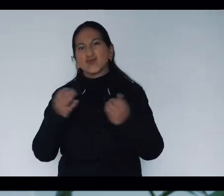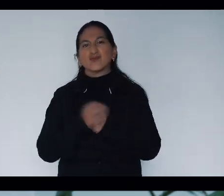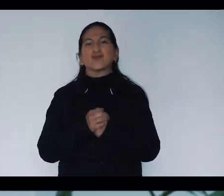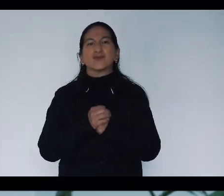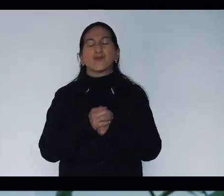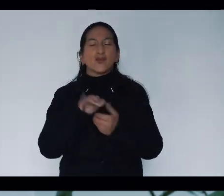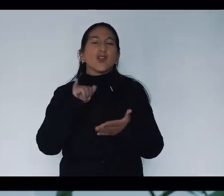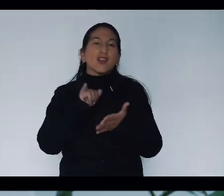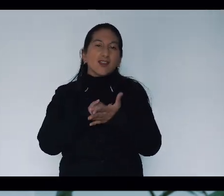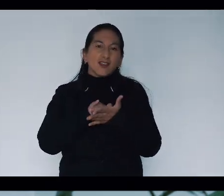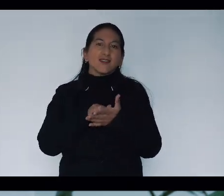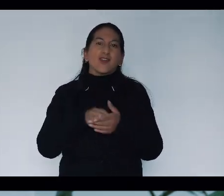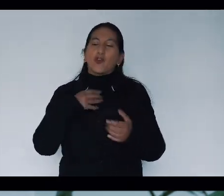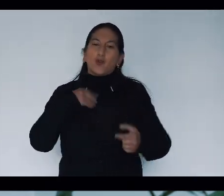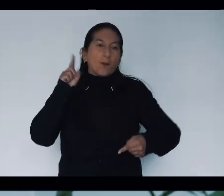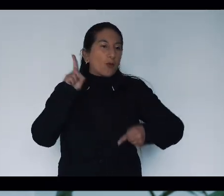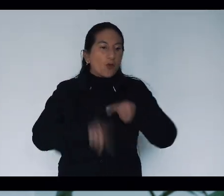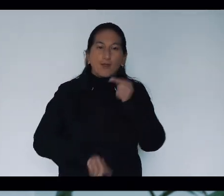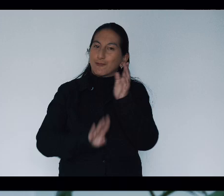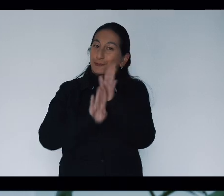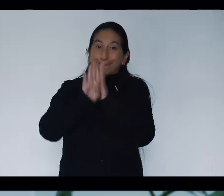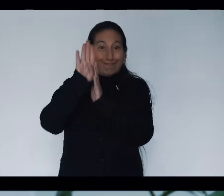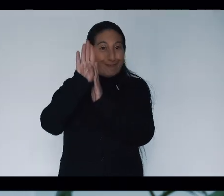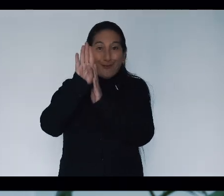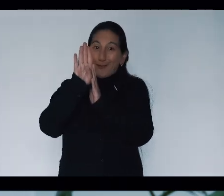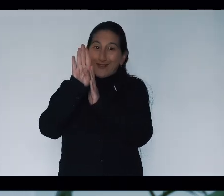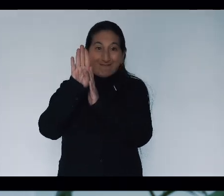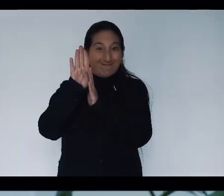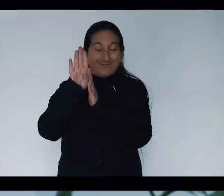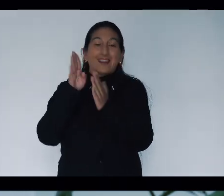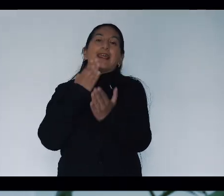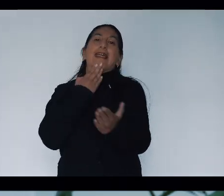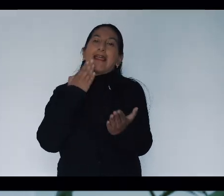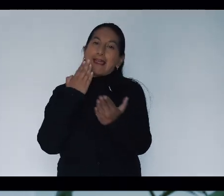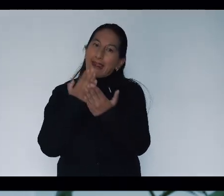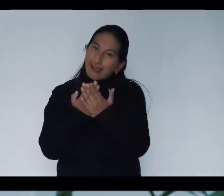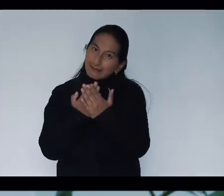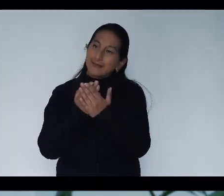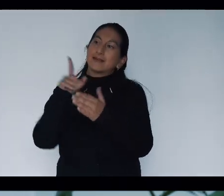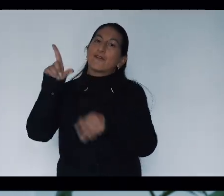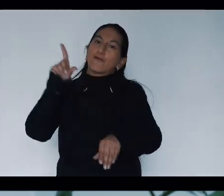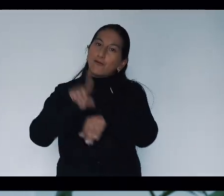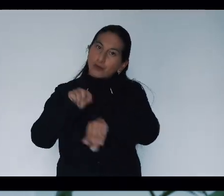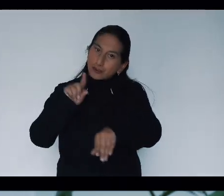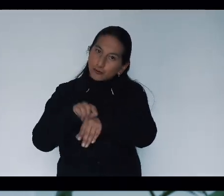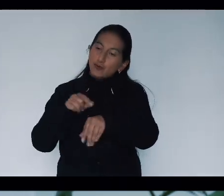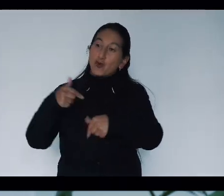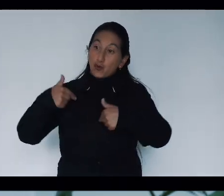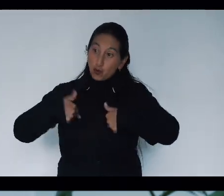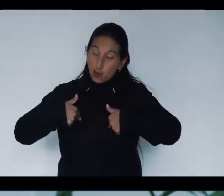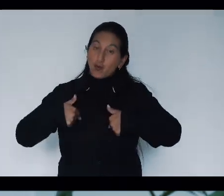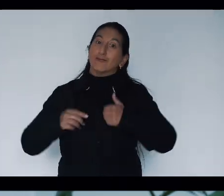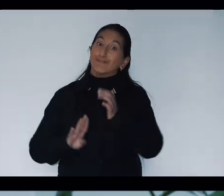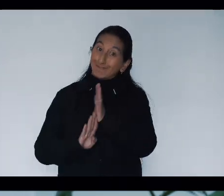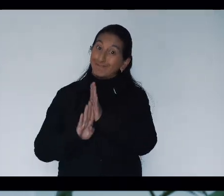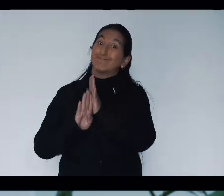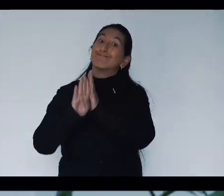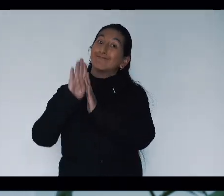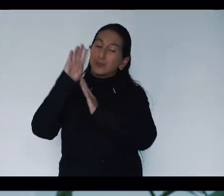podemos avanzar. Entonces, gracias a estas fundaciones, yo he logrado superar una trayectoria